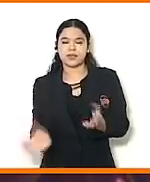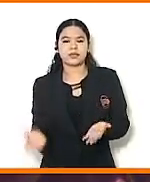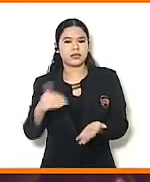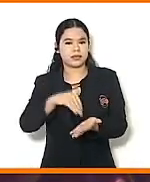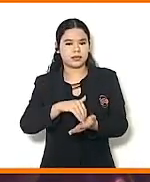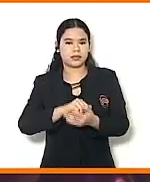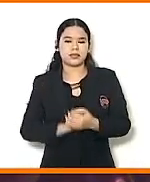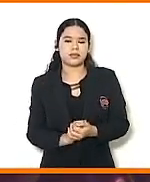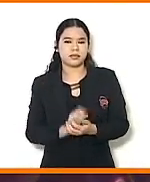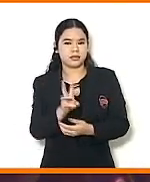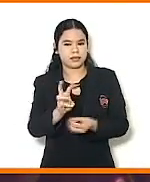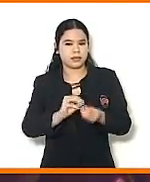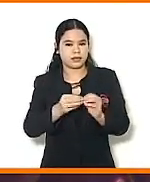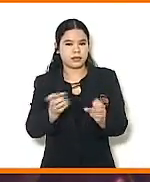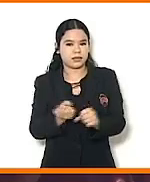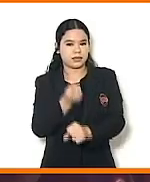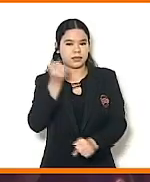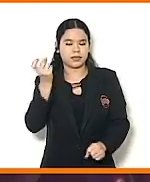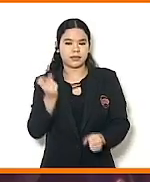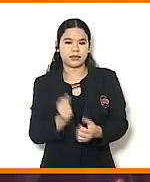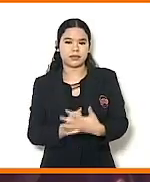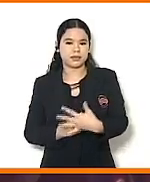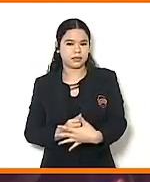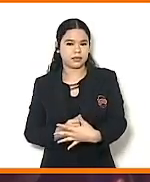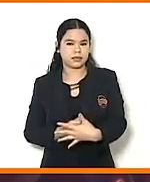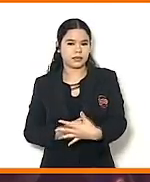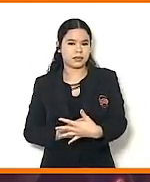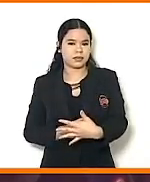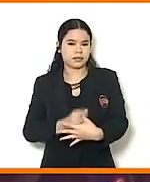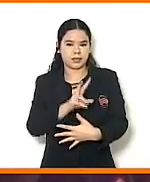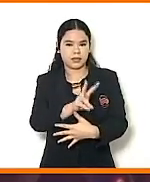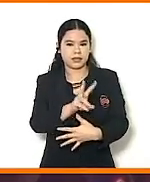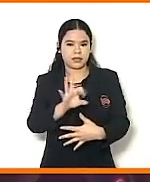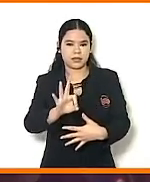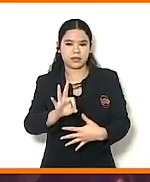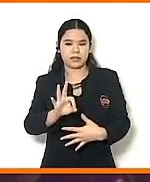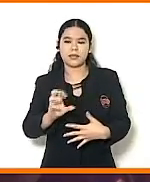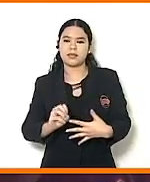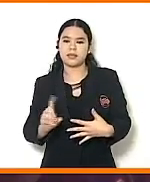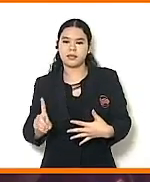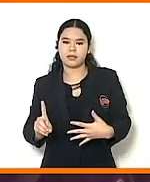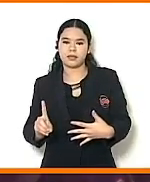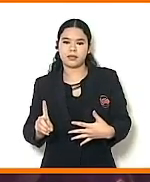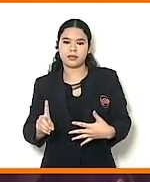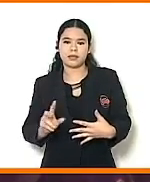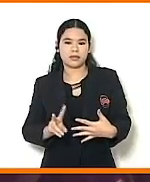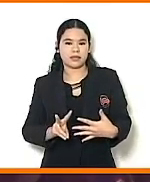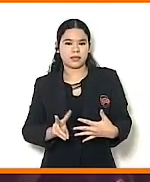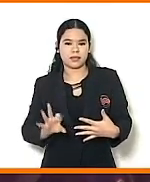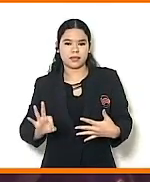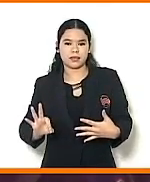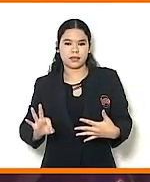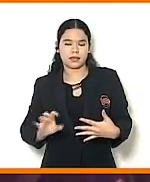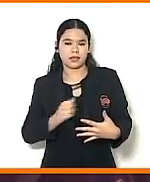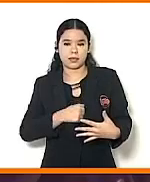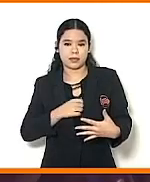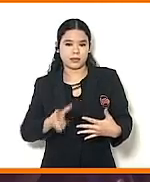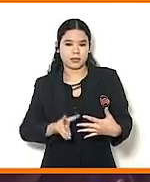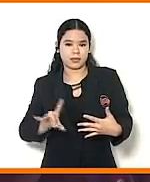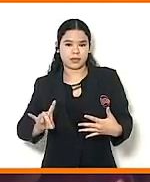mucho gusto te repito tus números millonarios. 29, 01, 28,